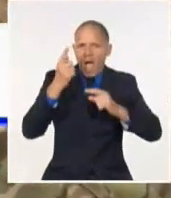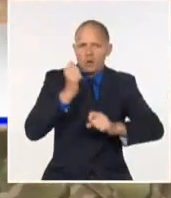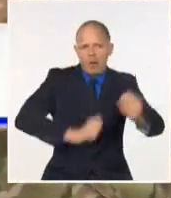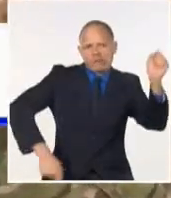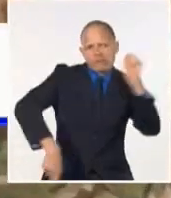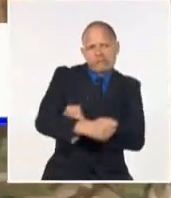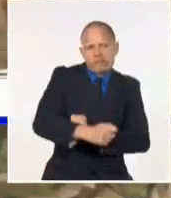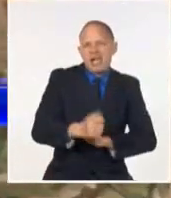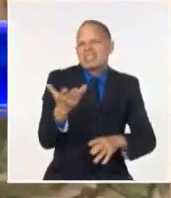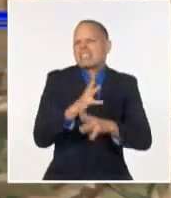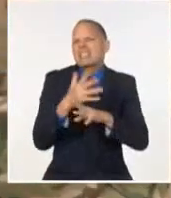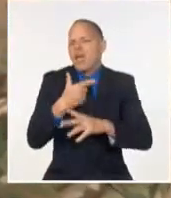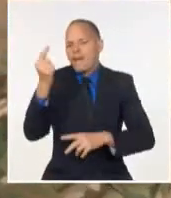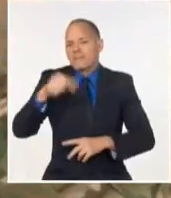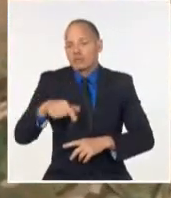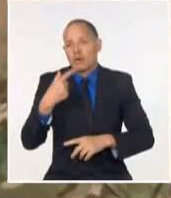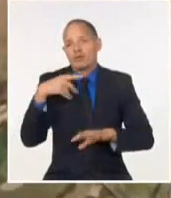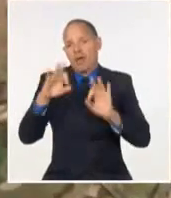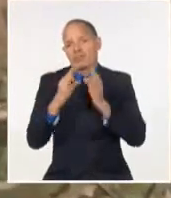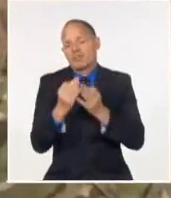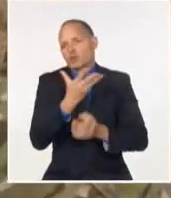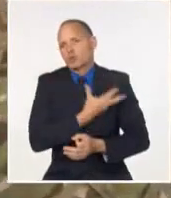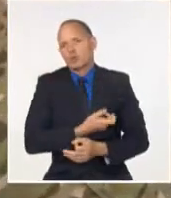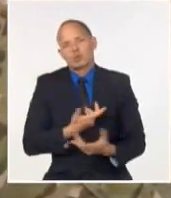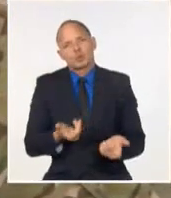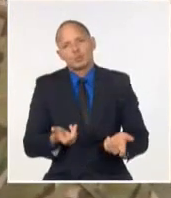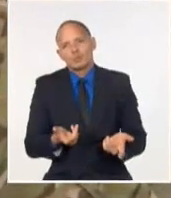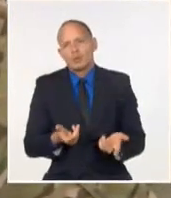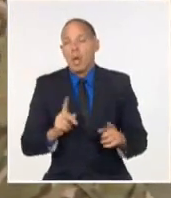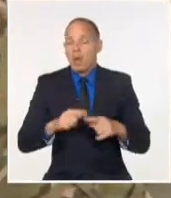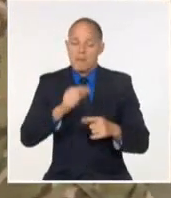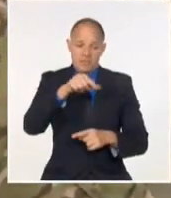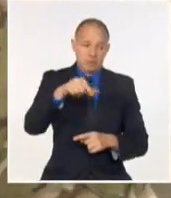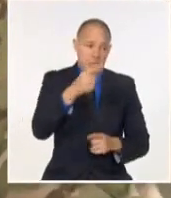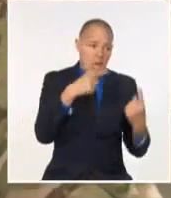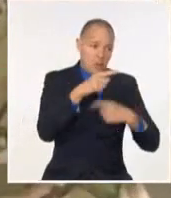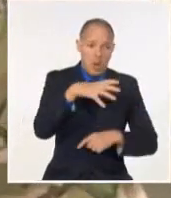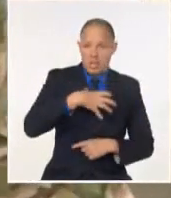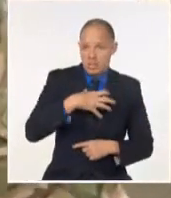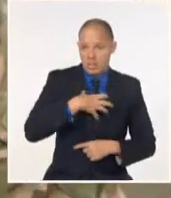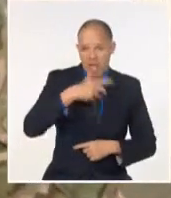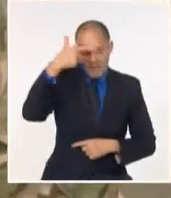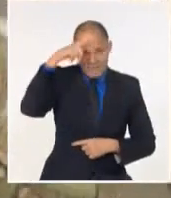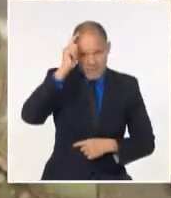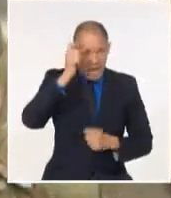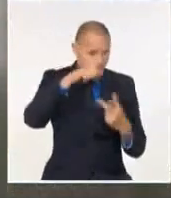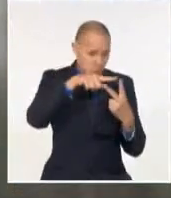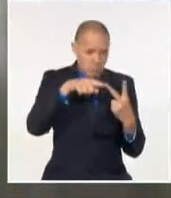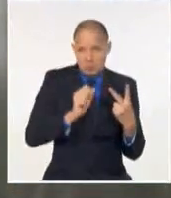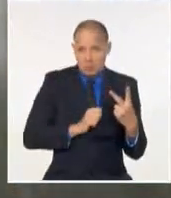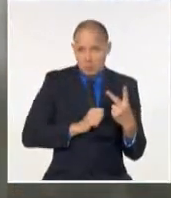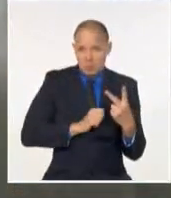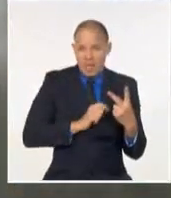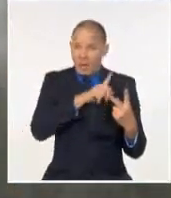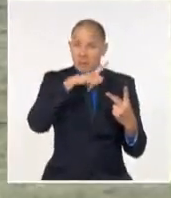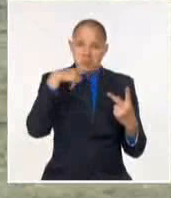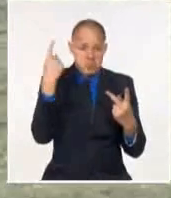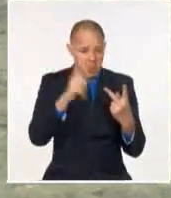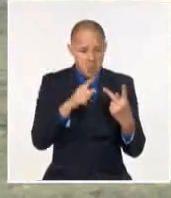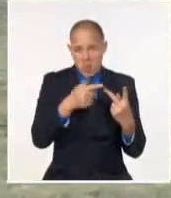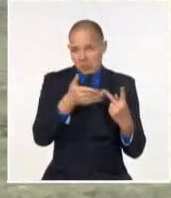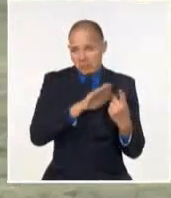uno. Hay guajiros que tienen dos o tres vacas, ¿no? Le mandan una vaca y es duro.